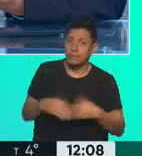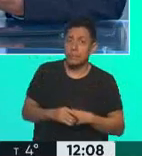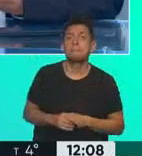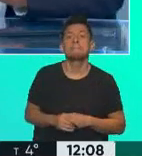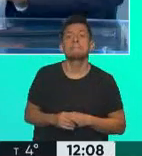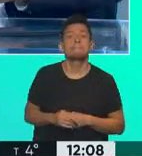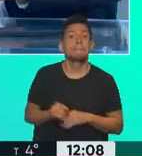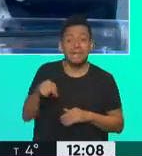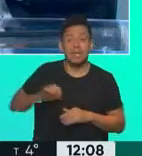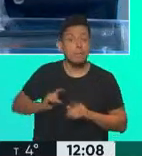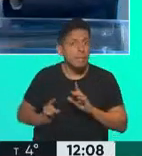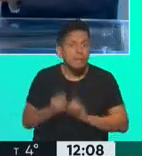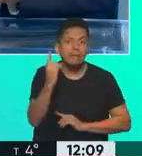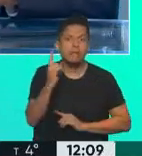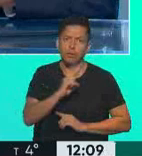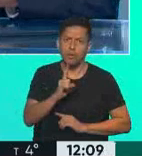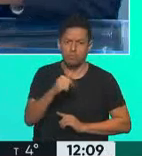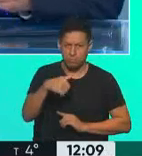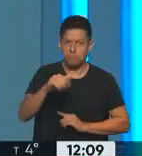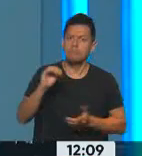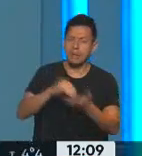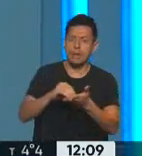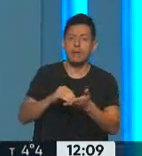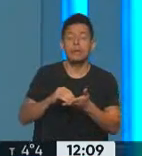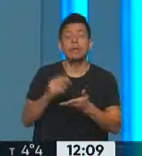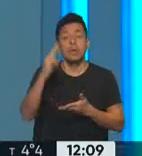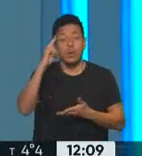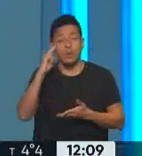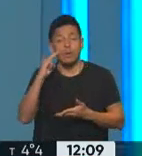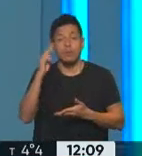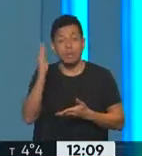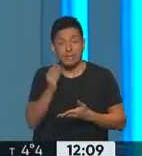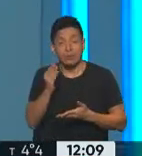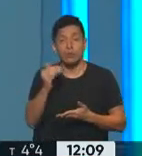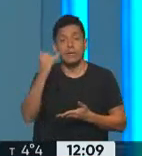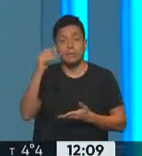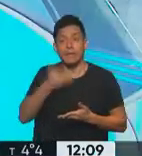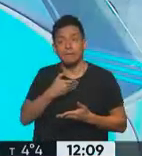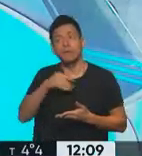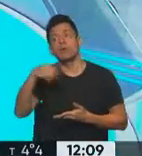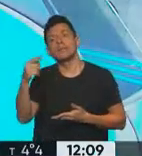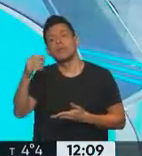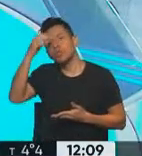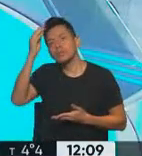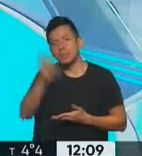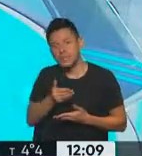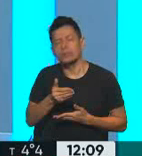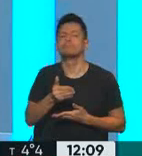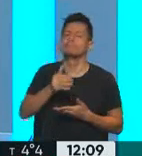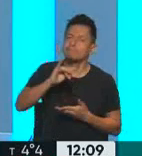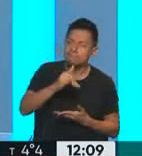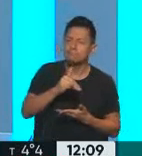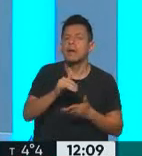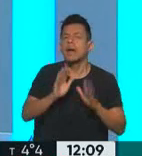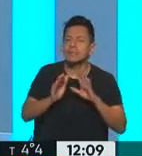en el año ni el único que va a ser en el año. 9 para YPF, 12% para las otras dos petroleras. Exactamente. Vos fíjate, estaba buscando un poco las